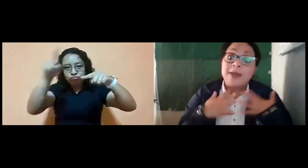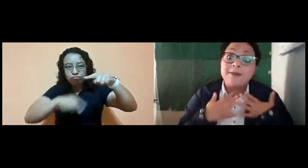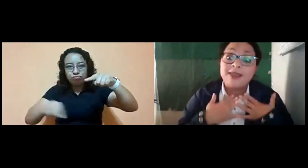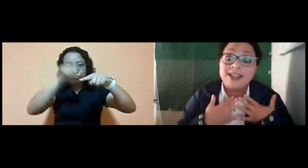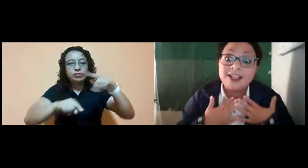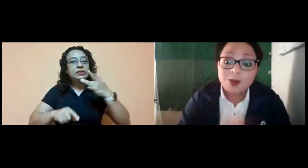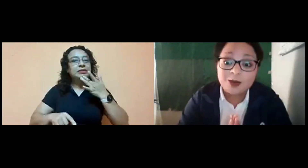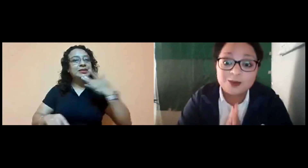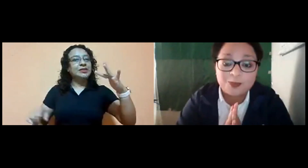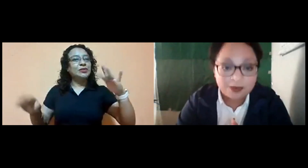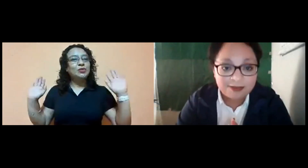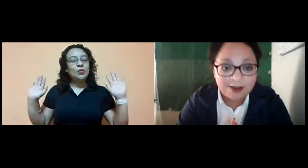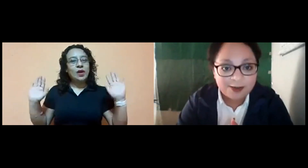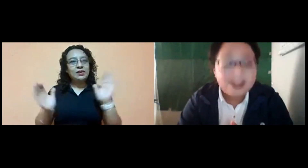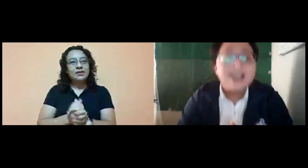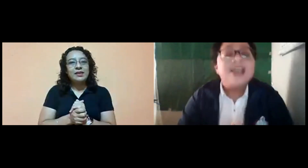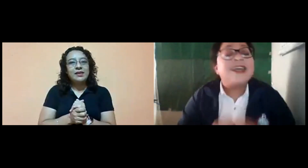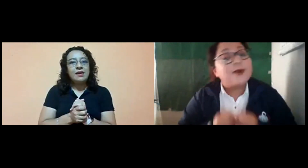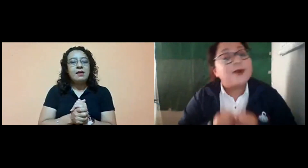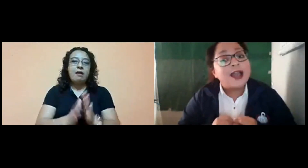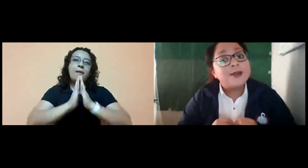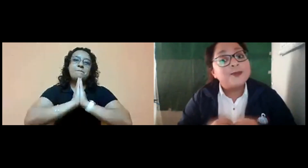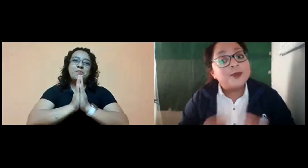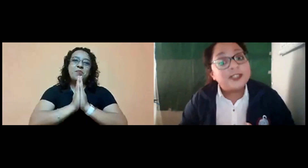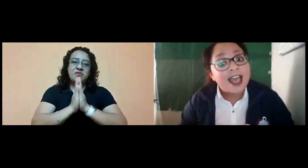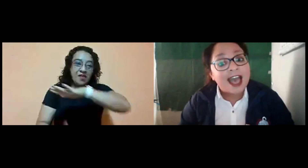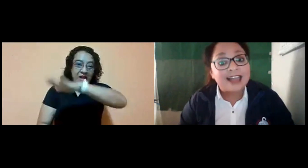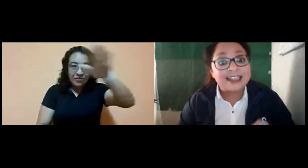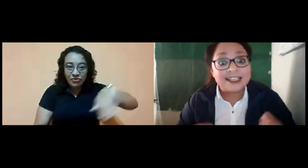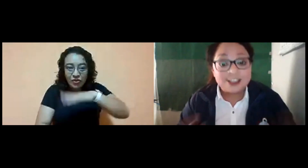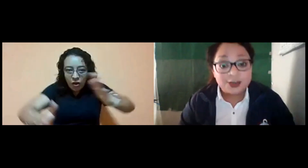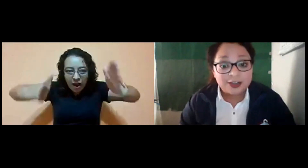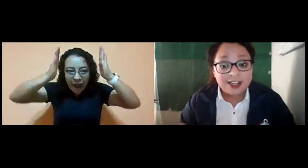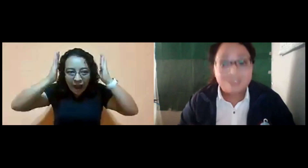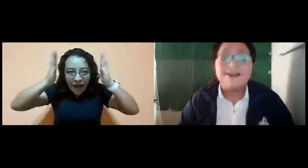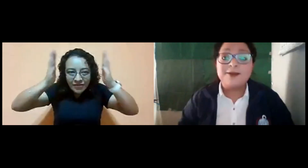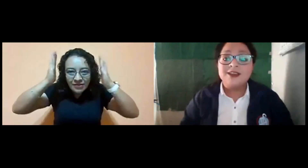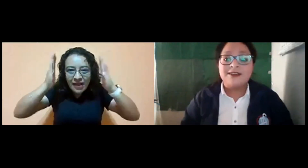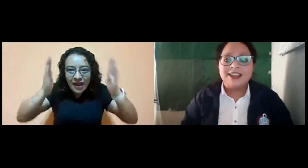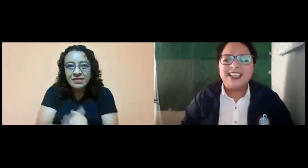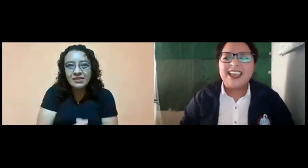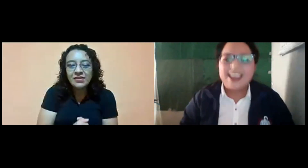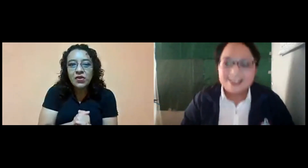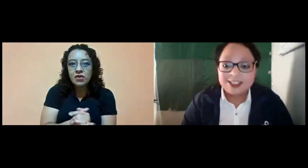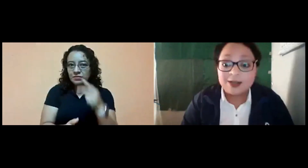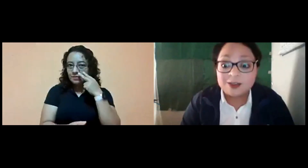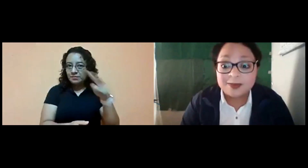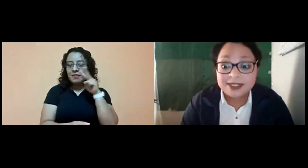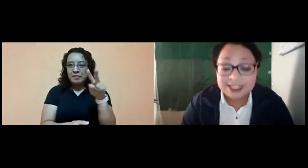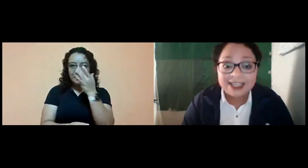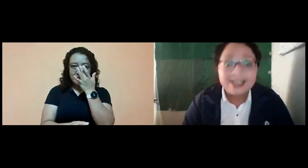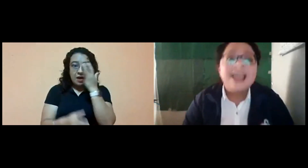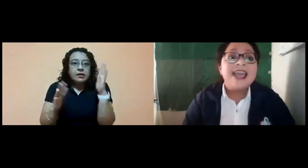voy a pedir a todos, por favor, que pongan mucha atención y vamos a ver qué es lo que